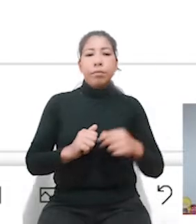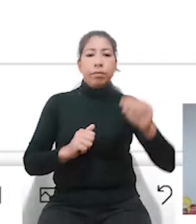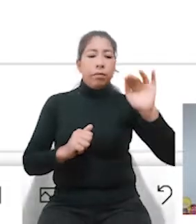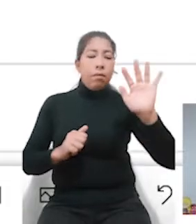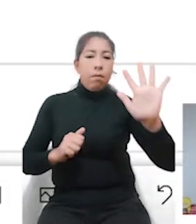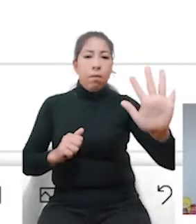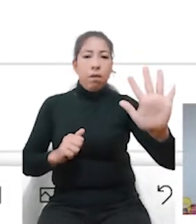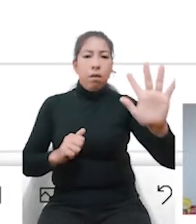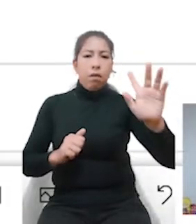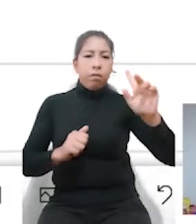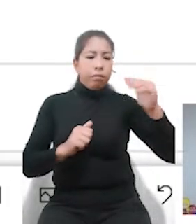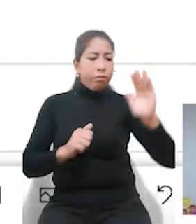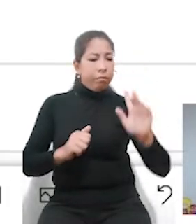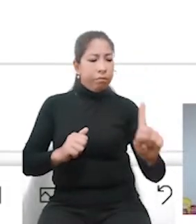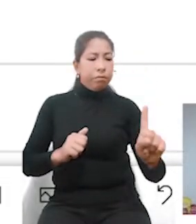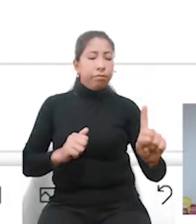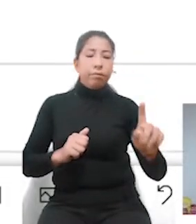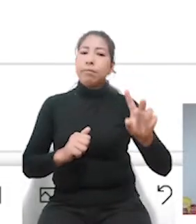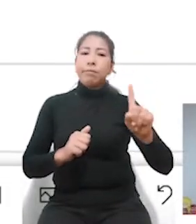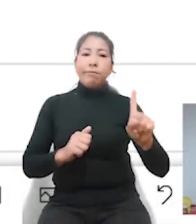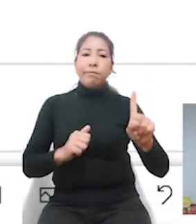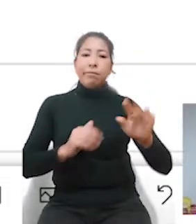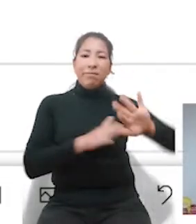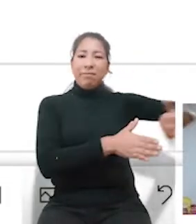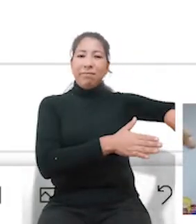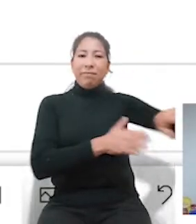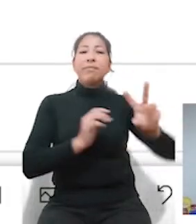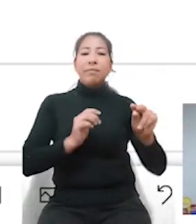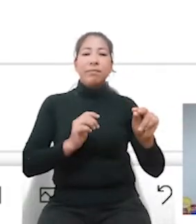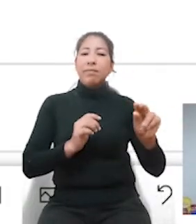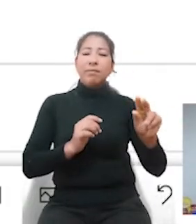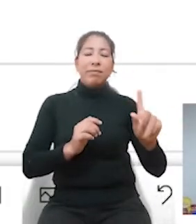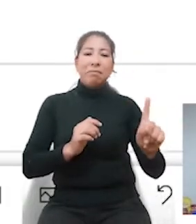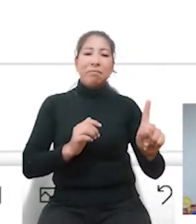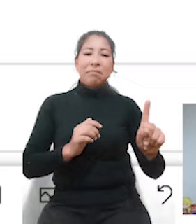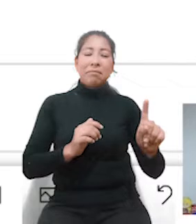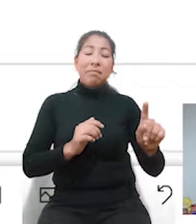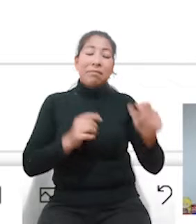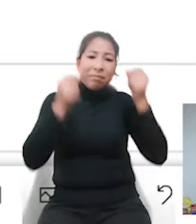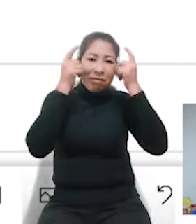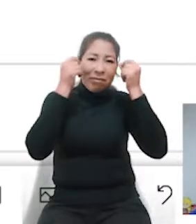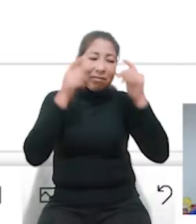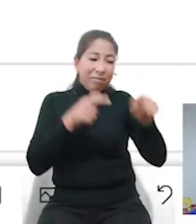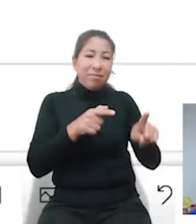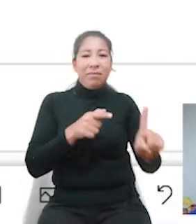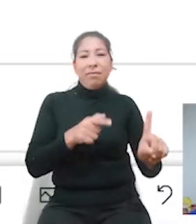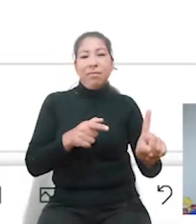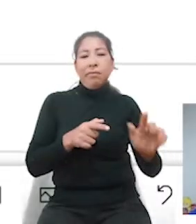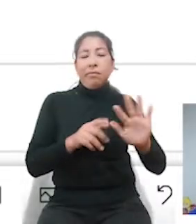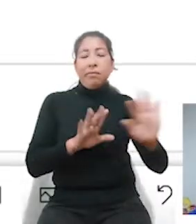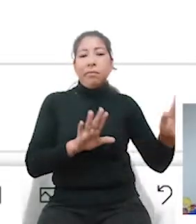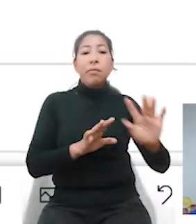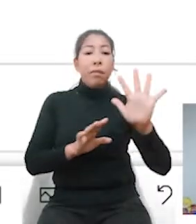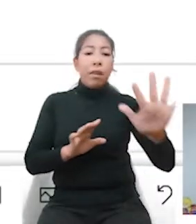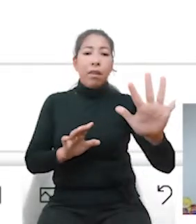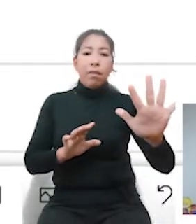baja al denominador. Pero al encontrarse en el denominador, este se sobreentiende. Es decir, que 1/5 elevado a menos 1 nos